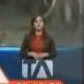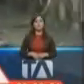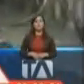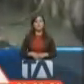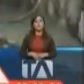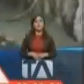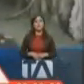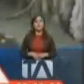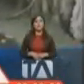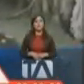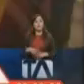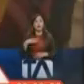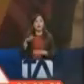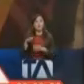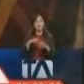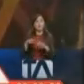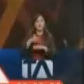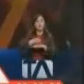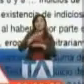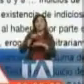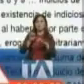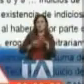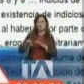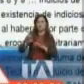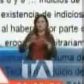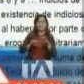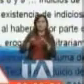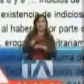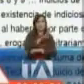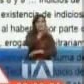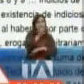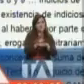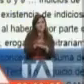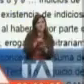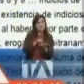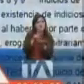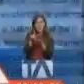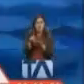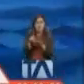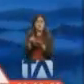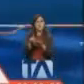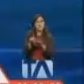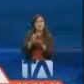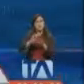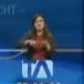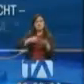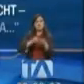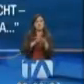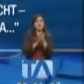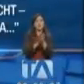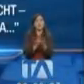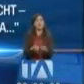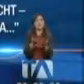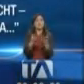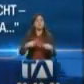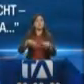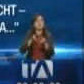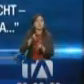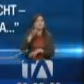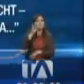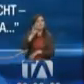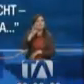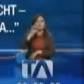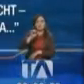La auditoría determinó, por ejemplo, que directivos de Hidropastaza pagaron sin justificativos la suma de 8.7 millones